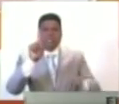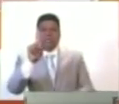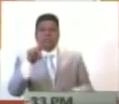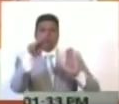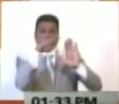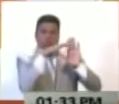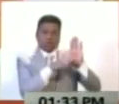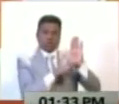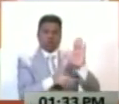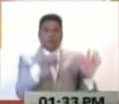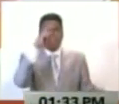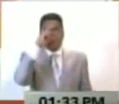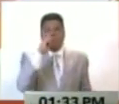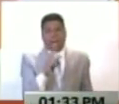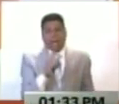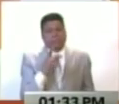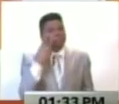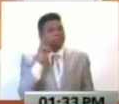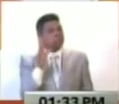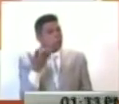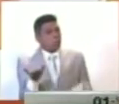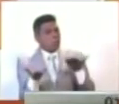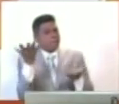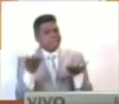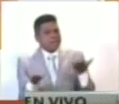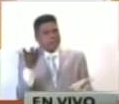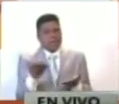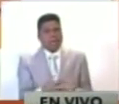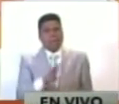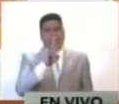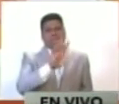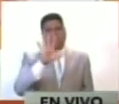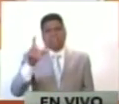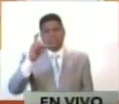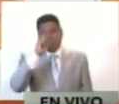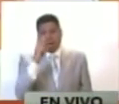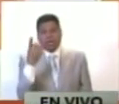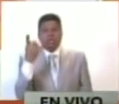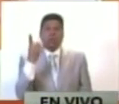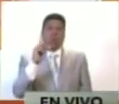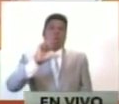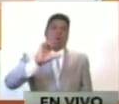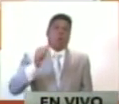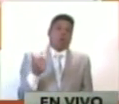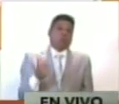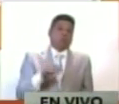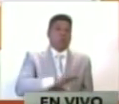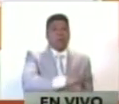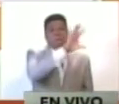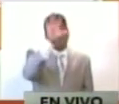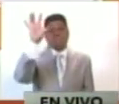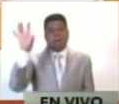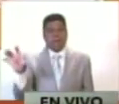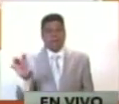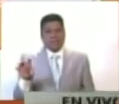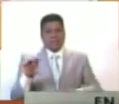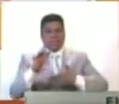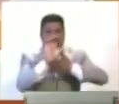año. Si lo comparamos con los 25 años del resto de los países del Mercosur,